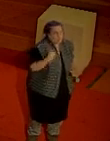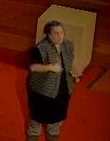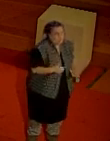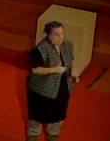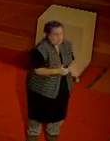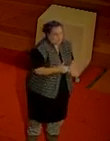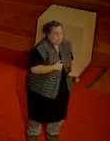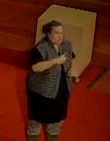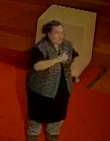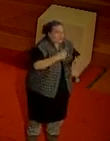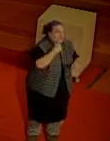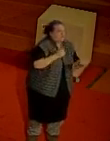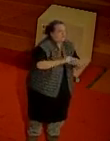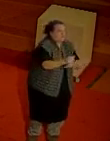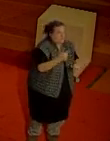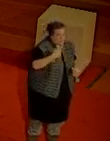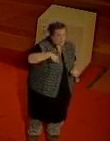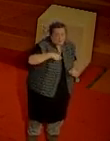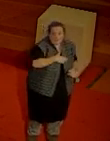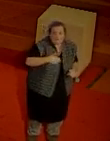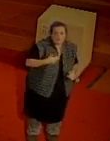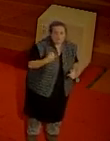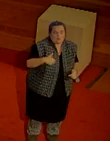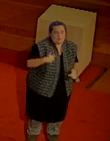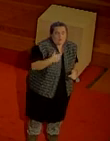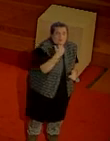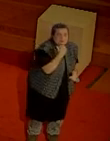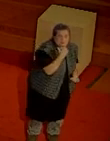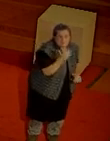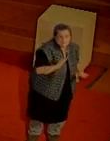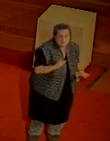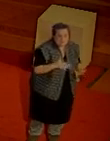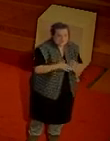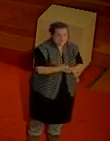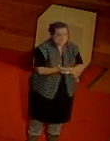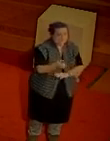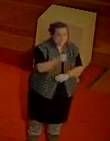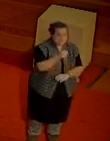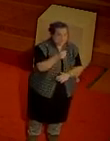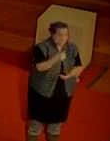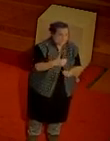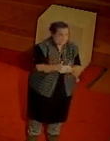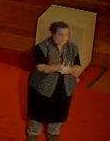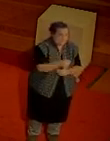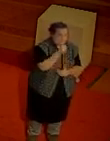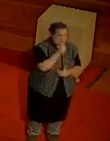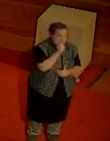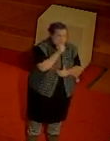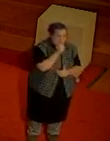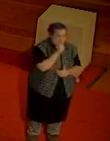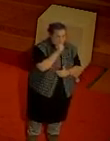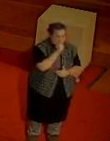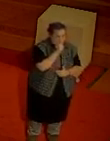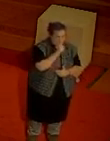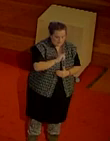más que pronósticos de futuro pues podríamos entender que en un momento determinado Taiwán puede convertirse en